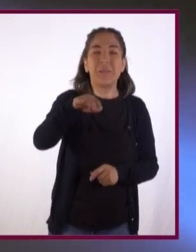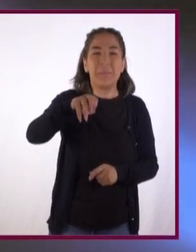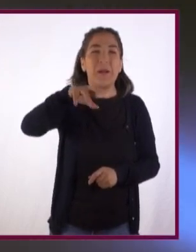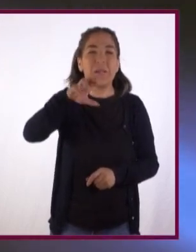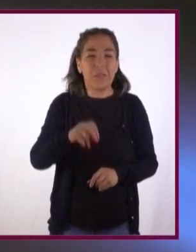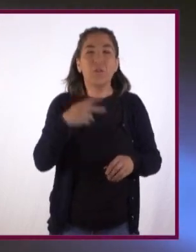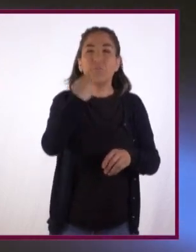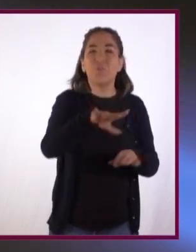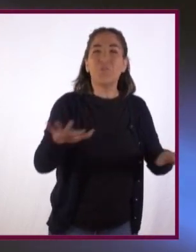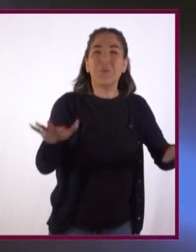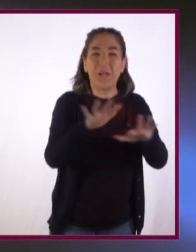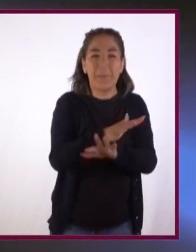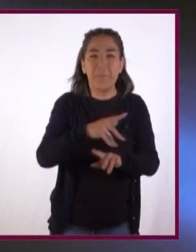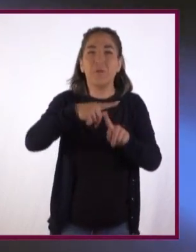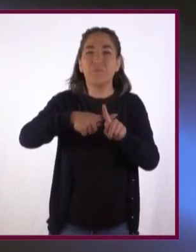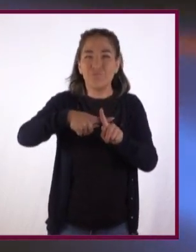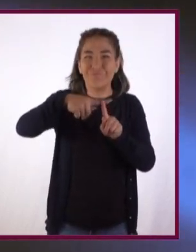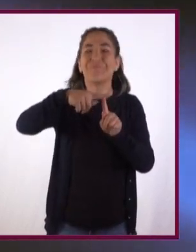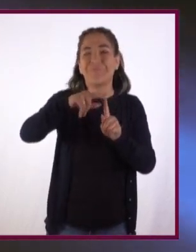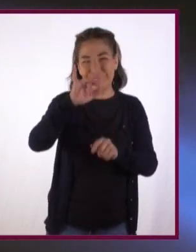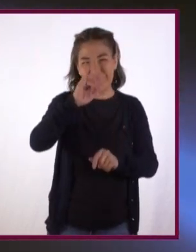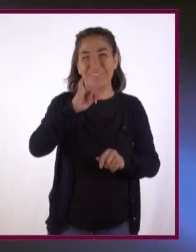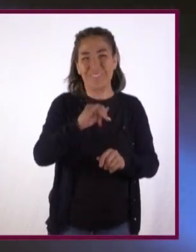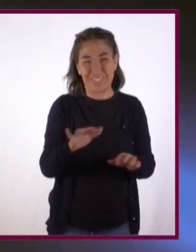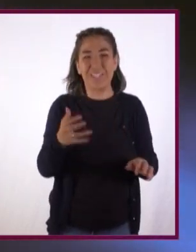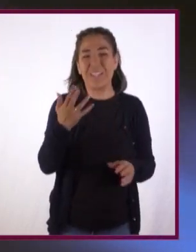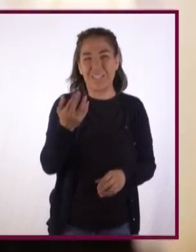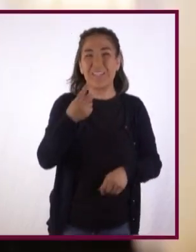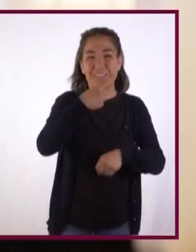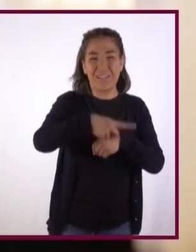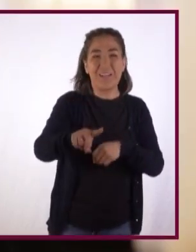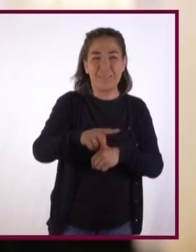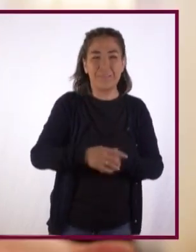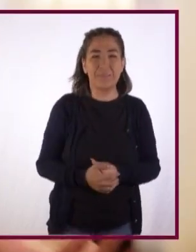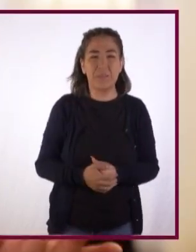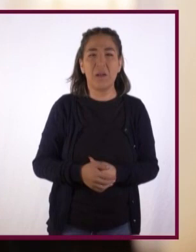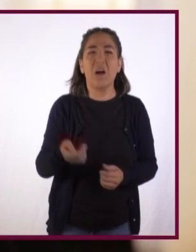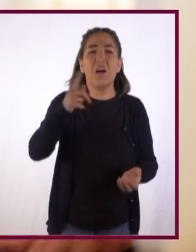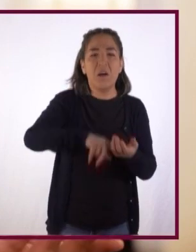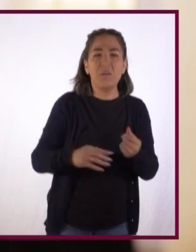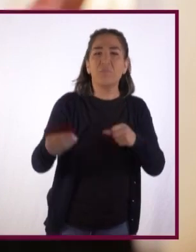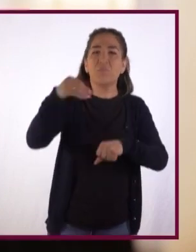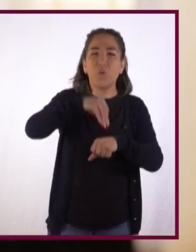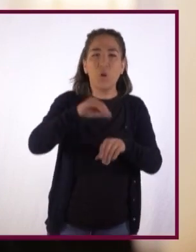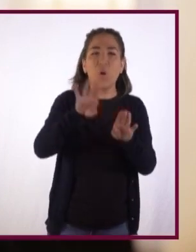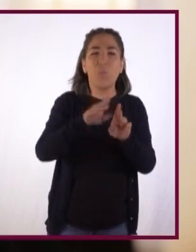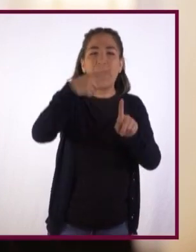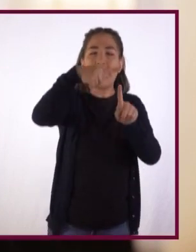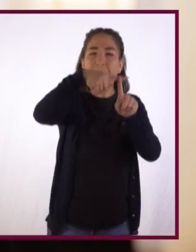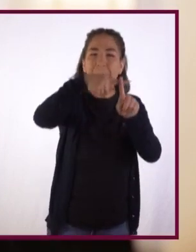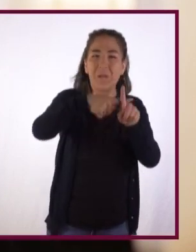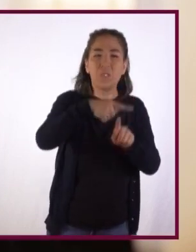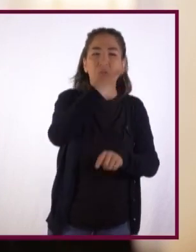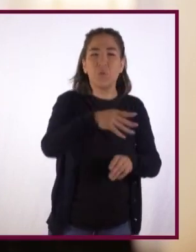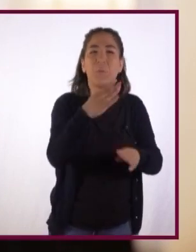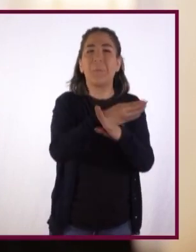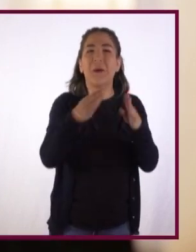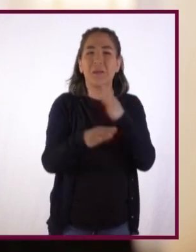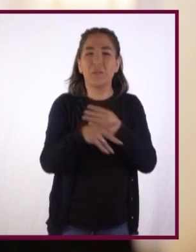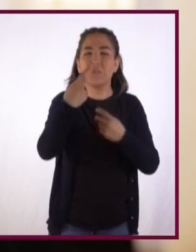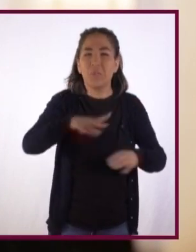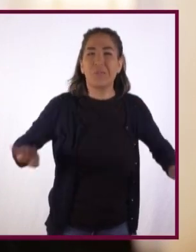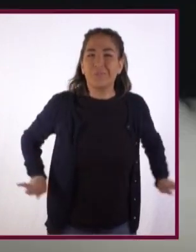polímeros en general, cambios de decenas de grados sí los afectan, ¿no? Doctor, ¿qué aplicaciones existen al bajar la temperatura de los